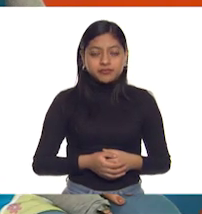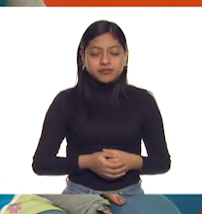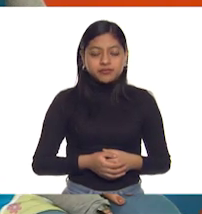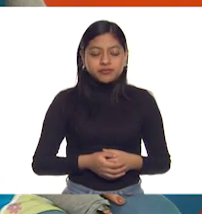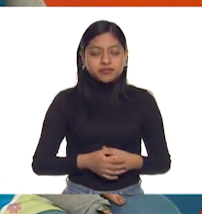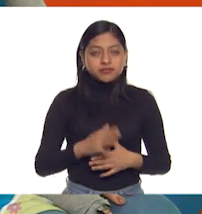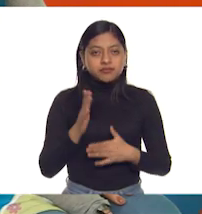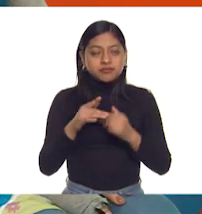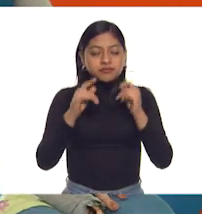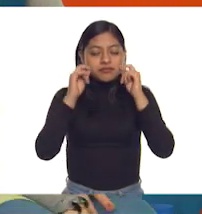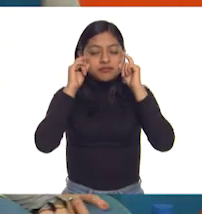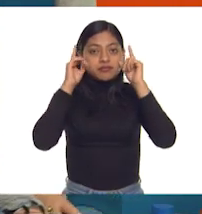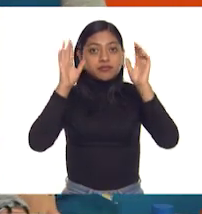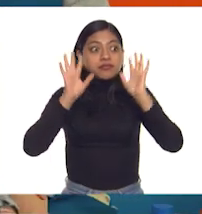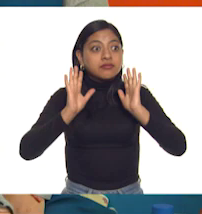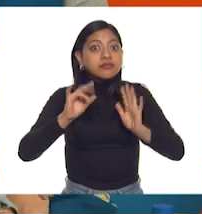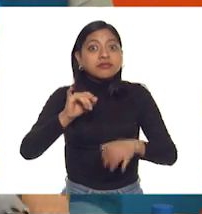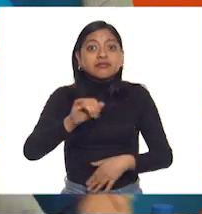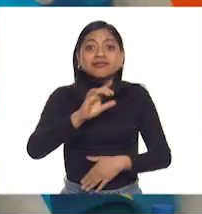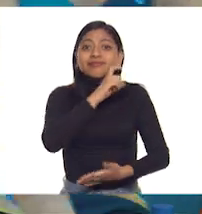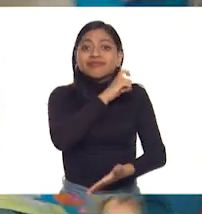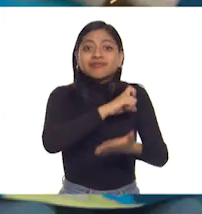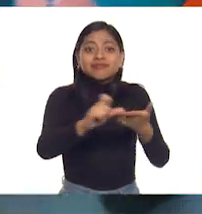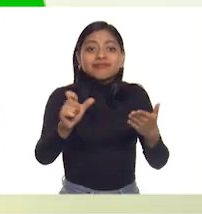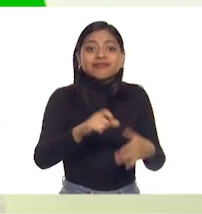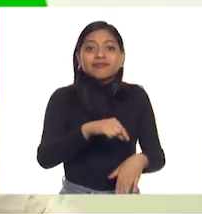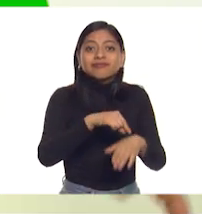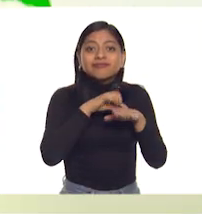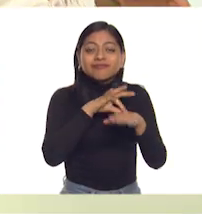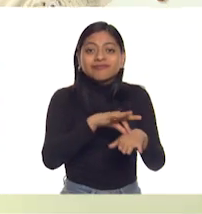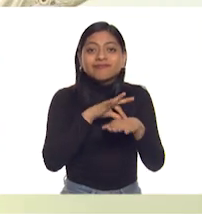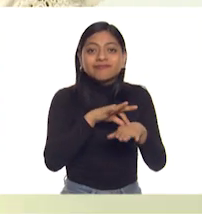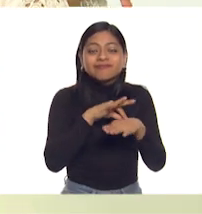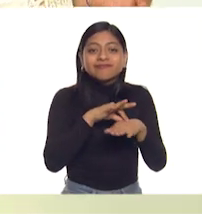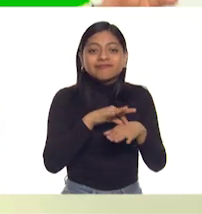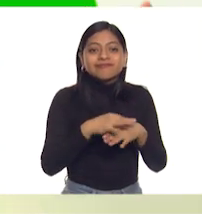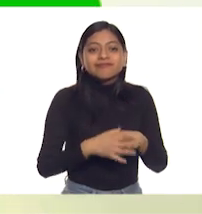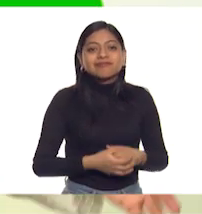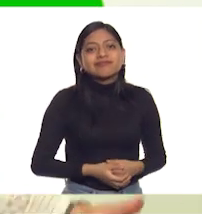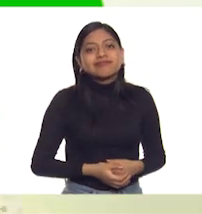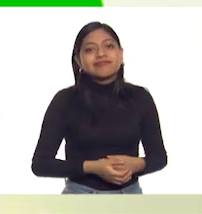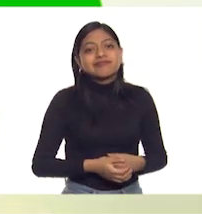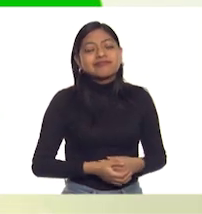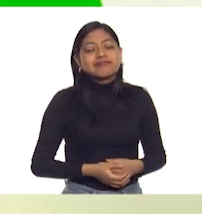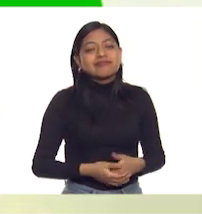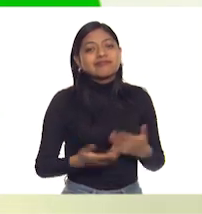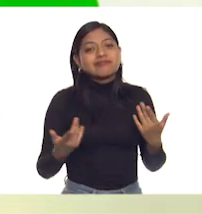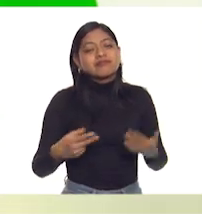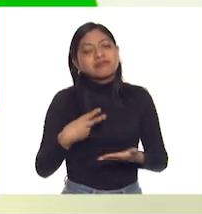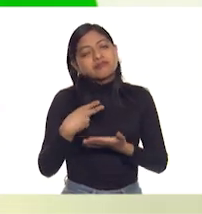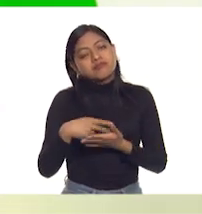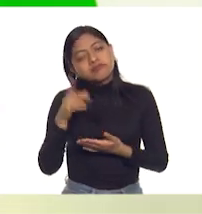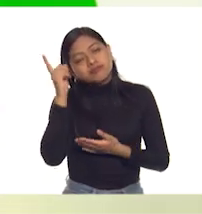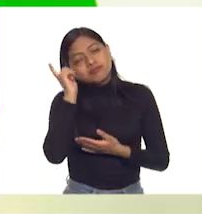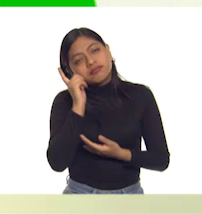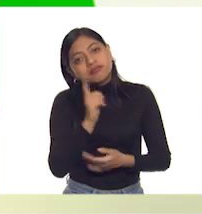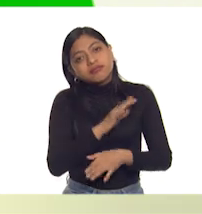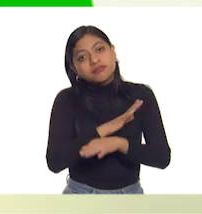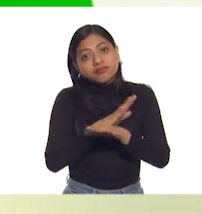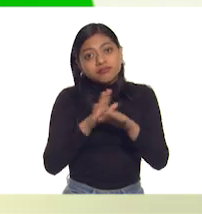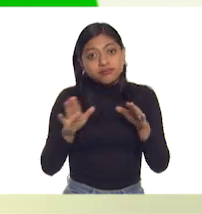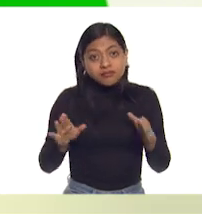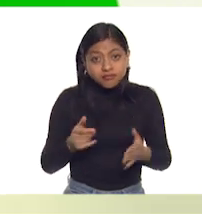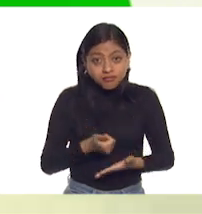que tenía que ir por los bisteces. Ay, pero a pesar de haberse echado esa